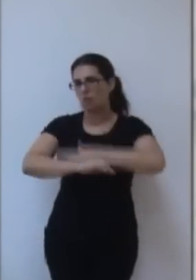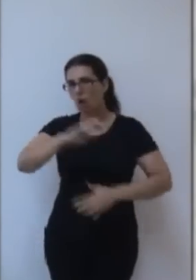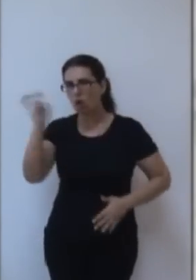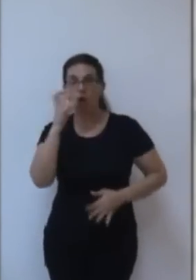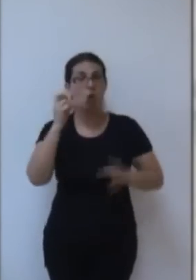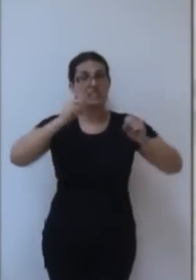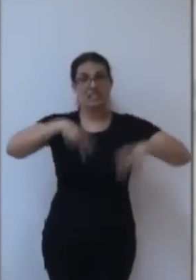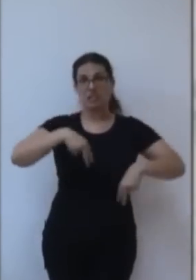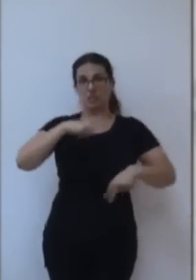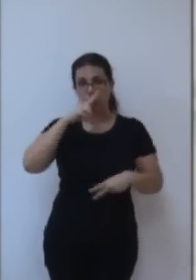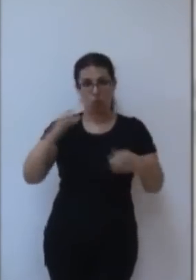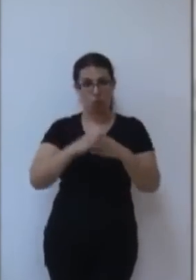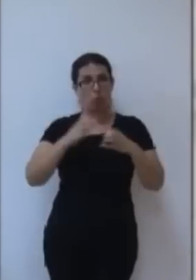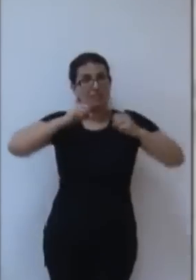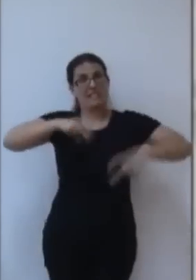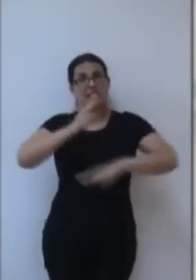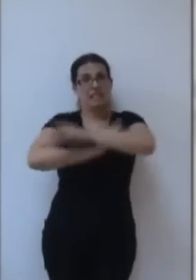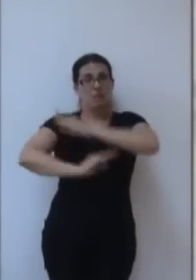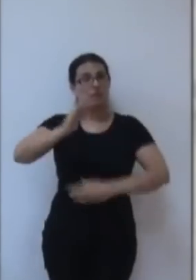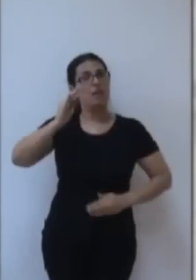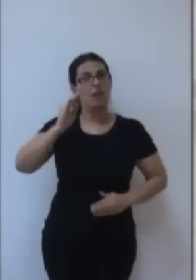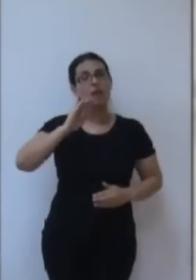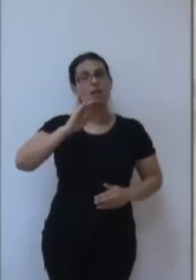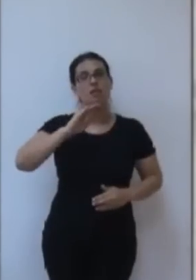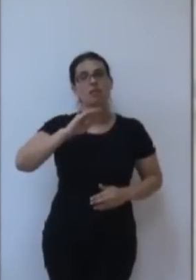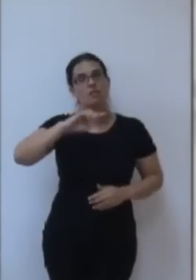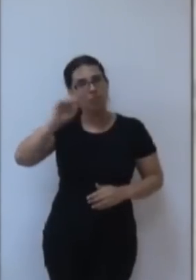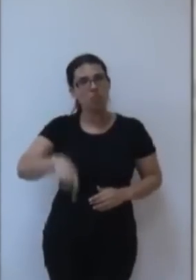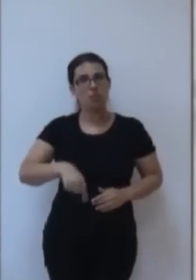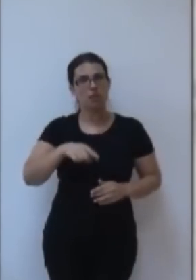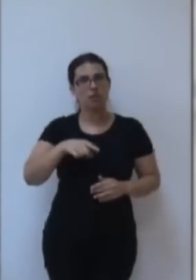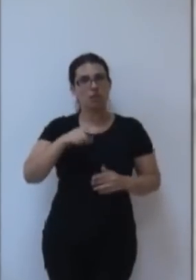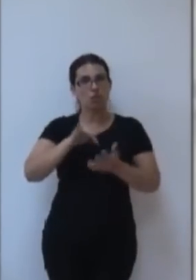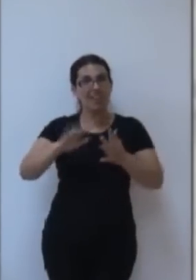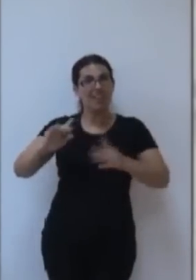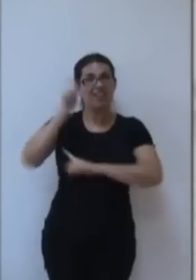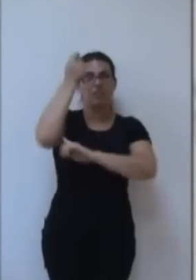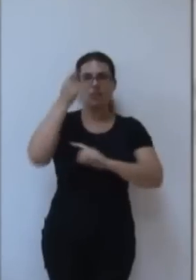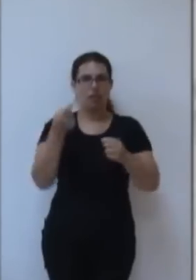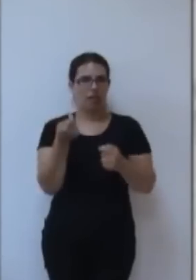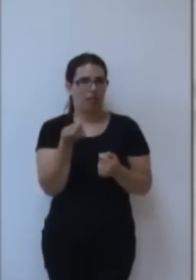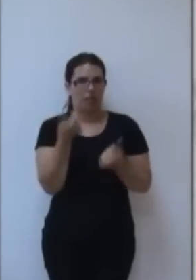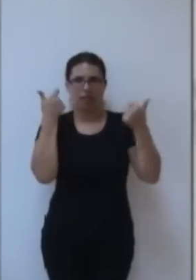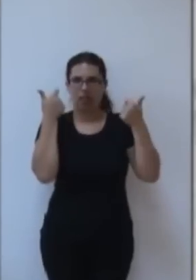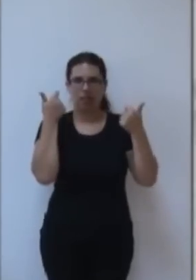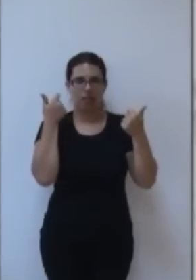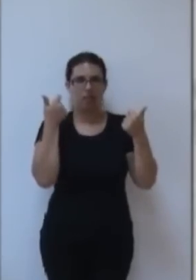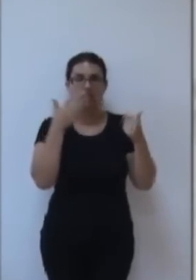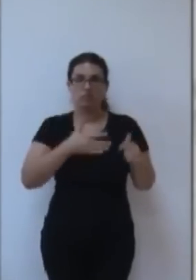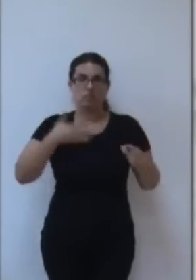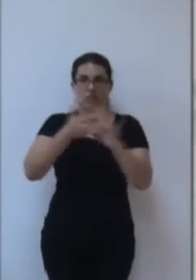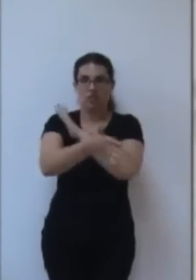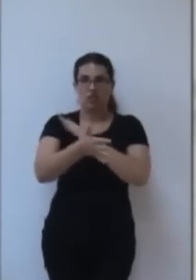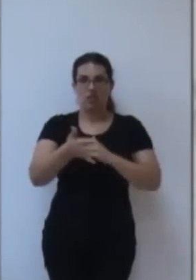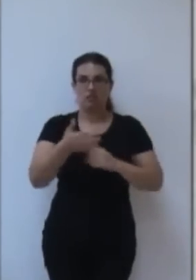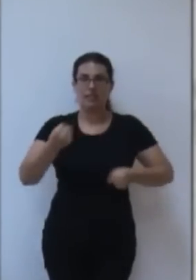grupo de los que no tenían aparentemente ninguna discapacidad, el grupo de los que llegaba era muy reducido también, ¿no? Entonces, bueno, pues efectivamente